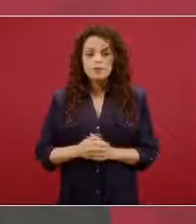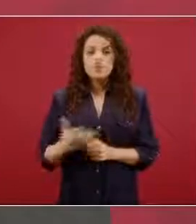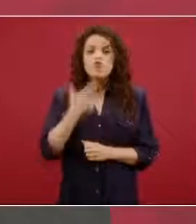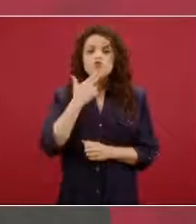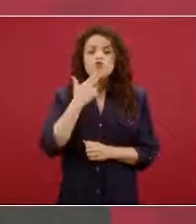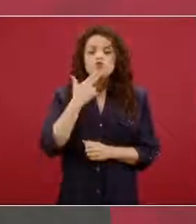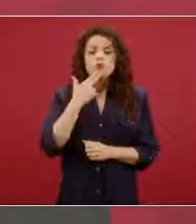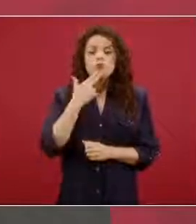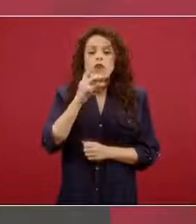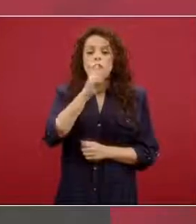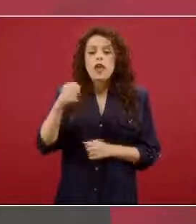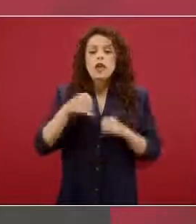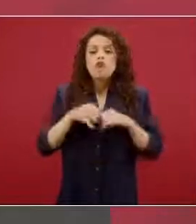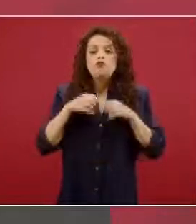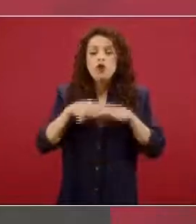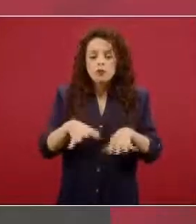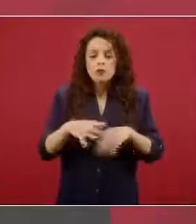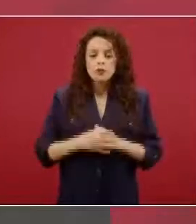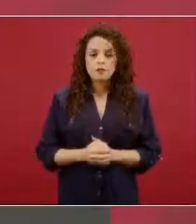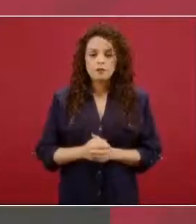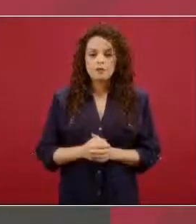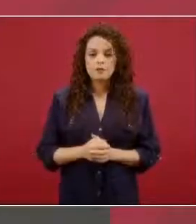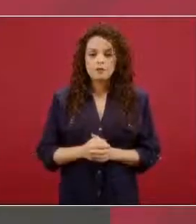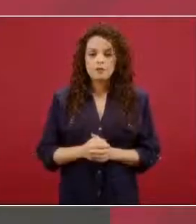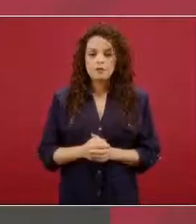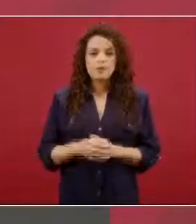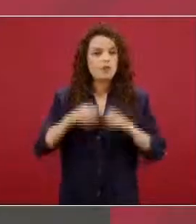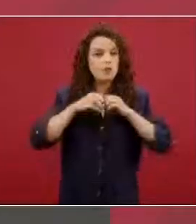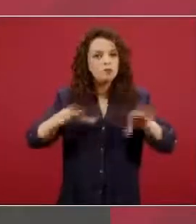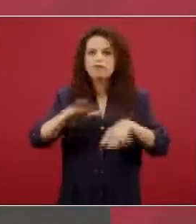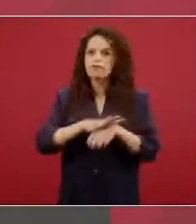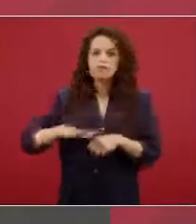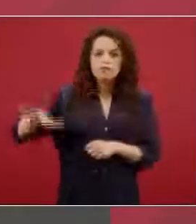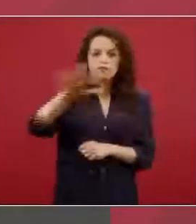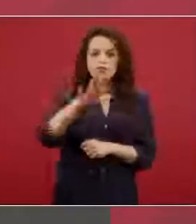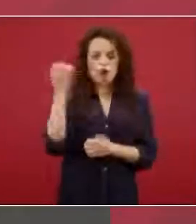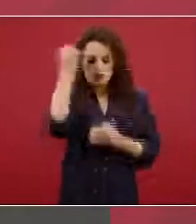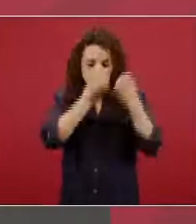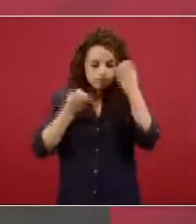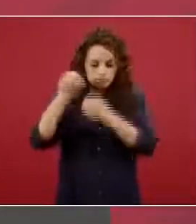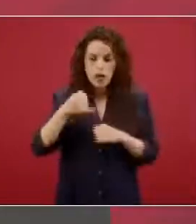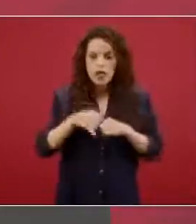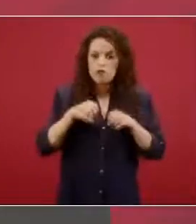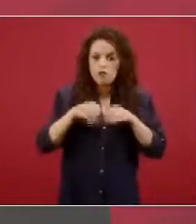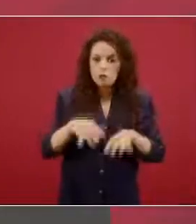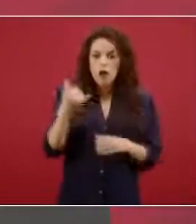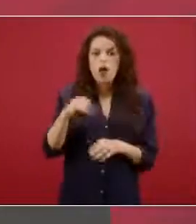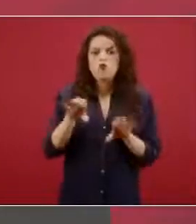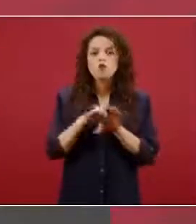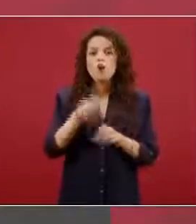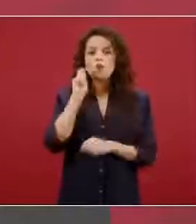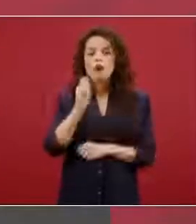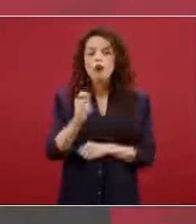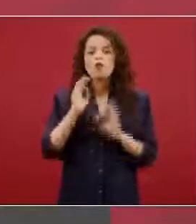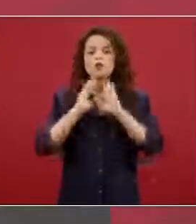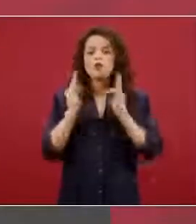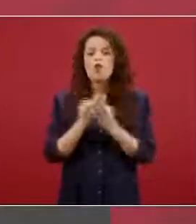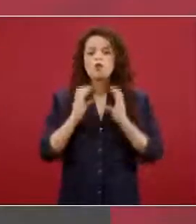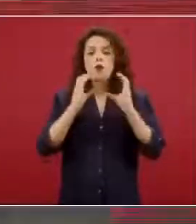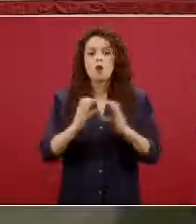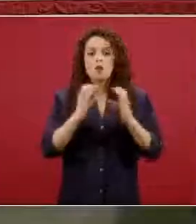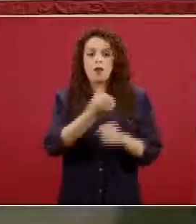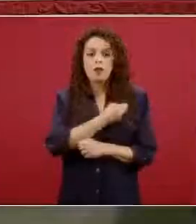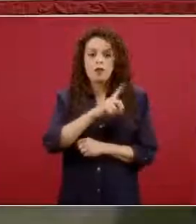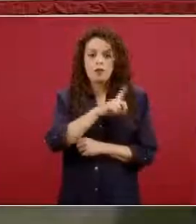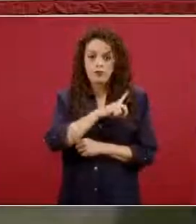uso de la información, su presentación pública, el análisis de información y las medidas de seguridad sanitaria que hemos